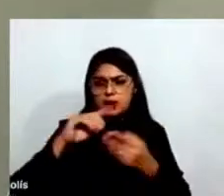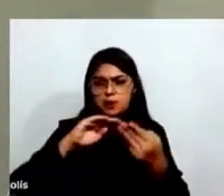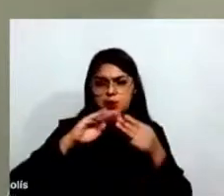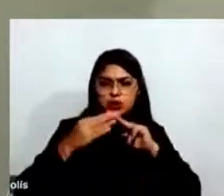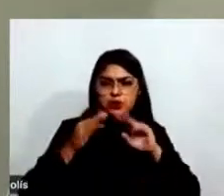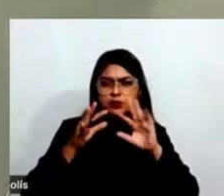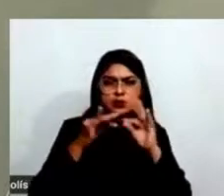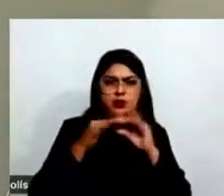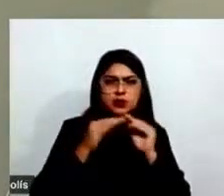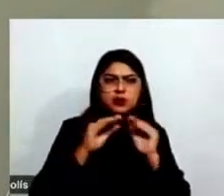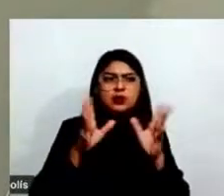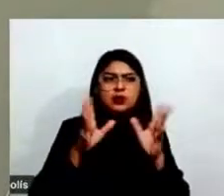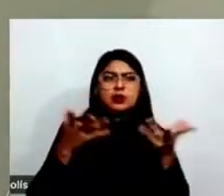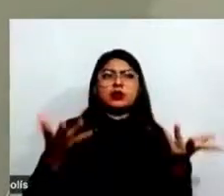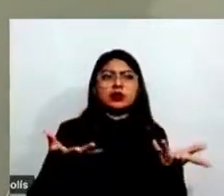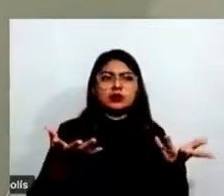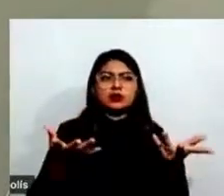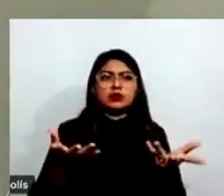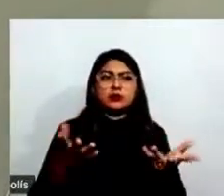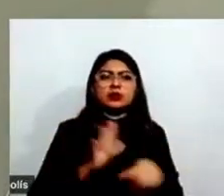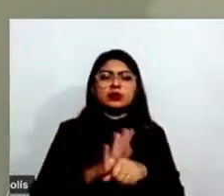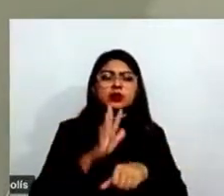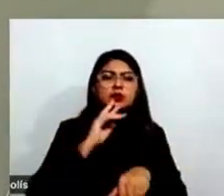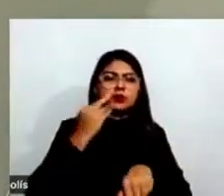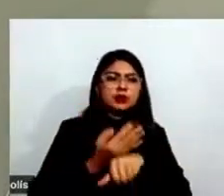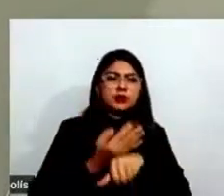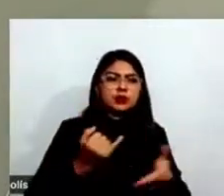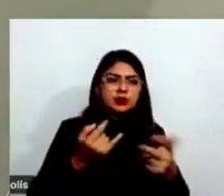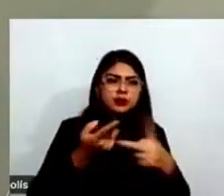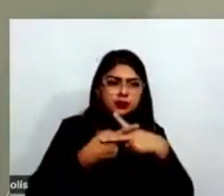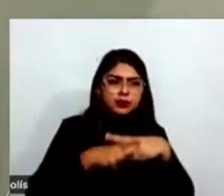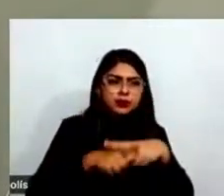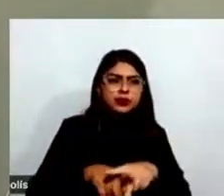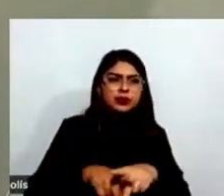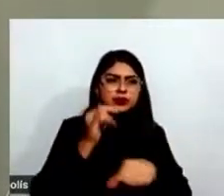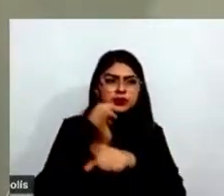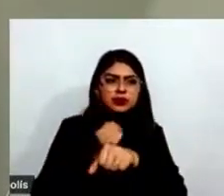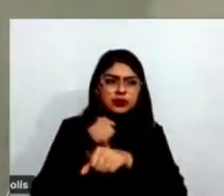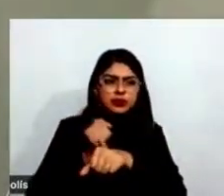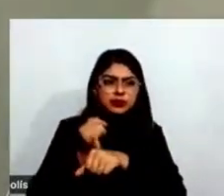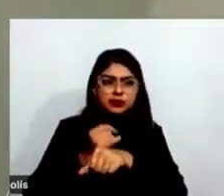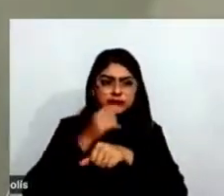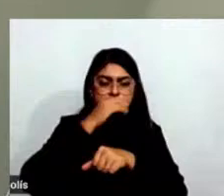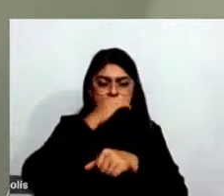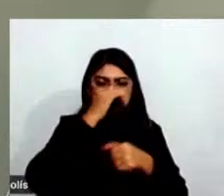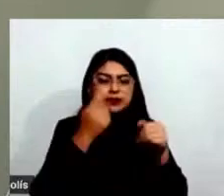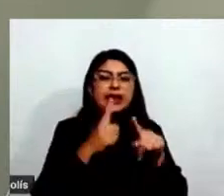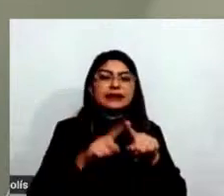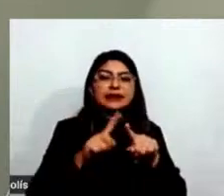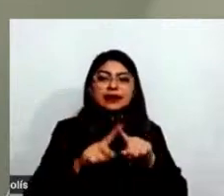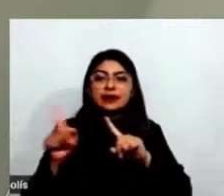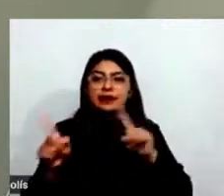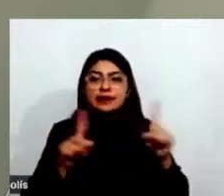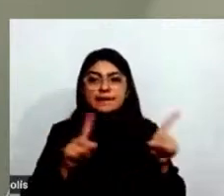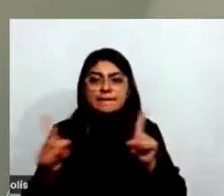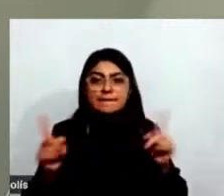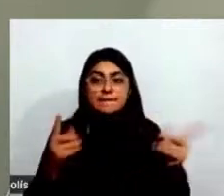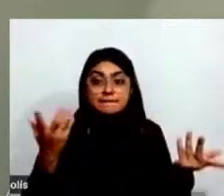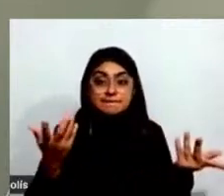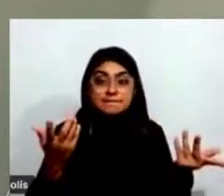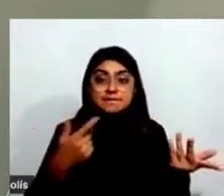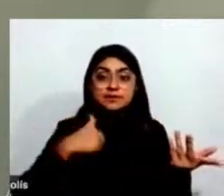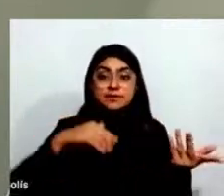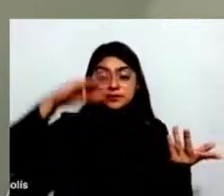la investigación? ¿En el que formuló los cargos? Entonces, yo creo que es un tema